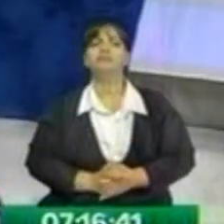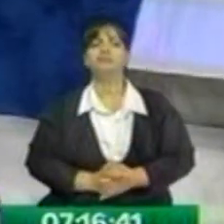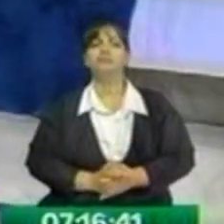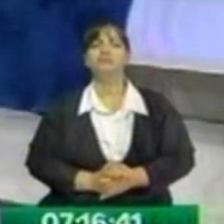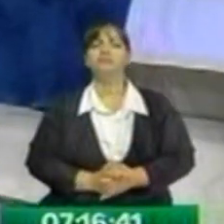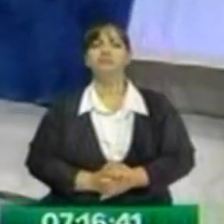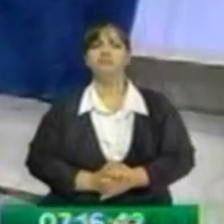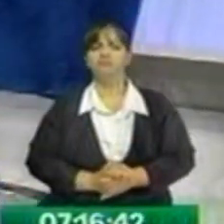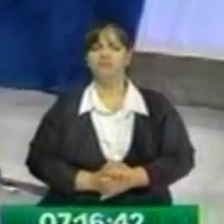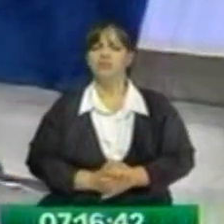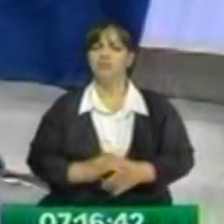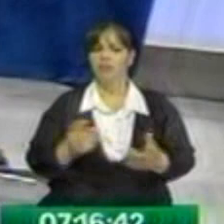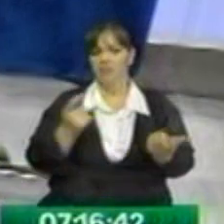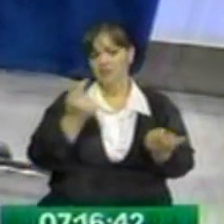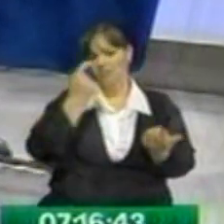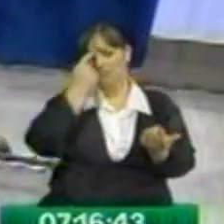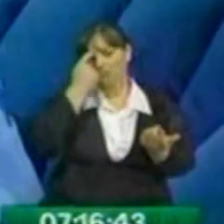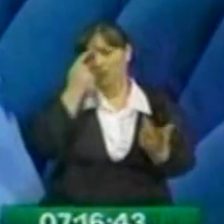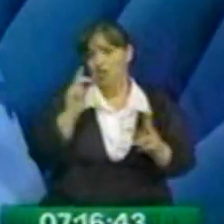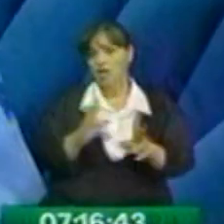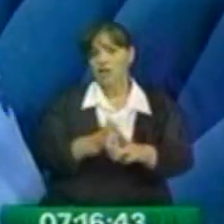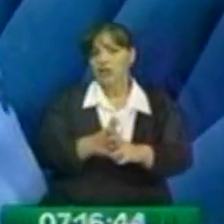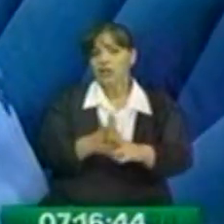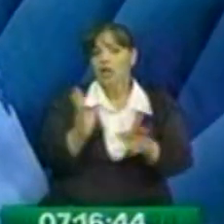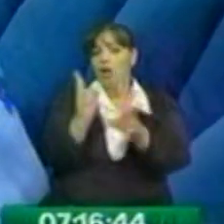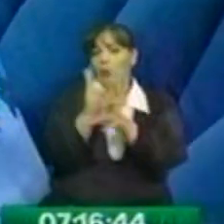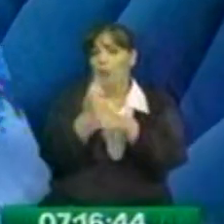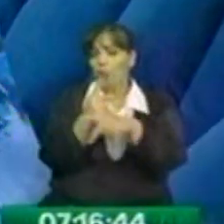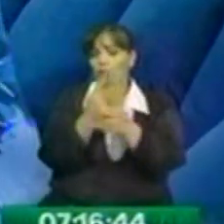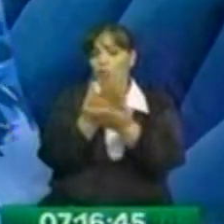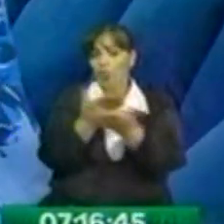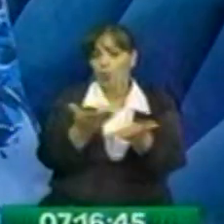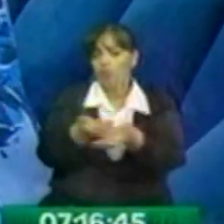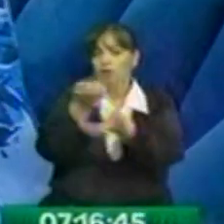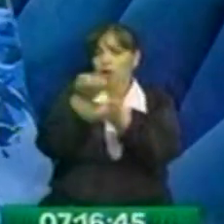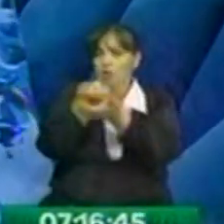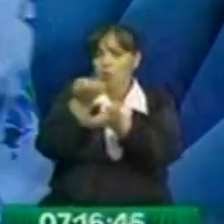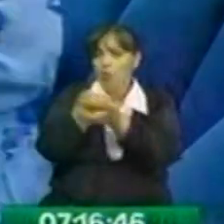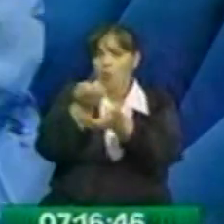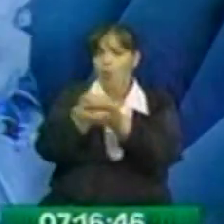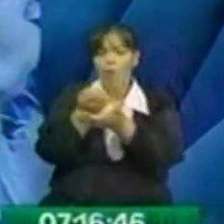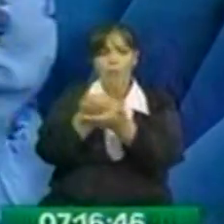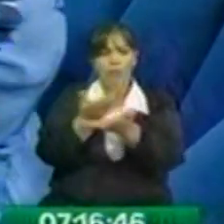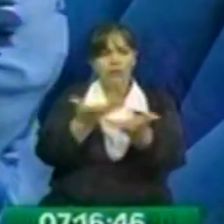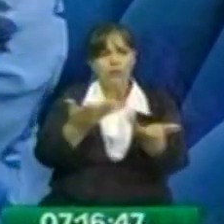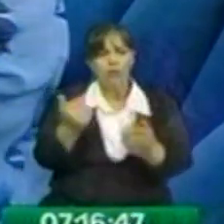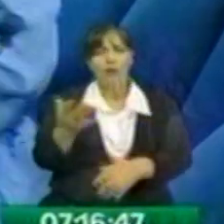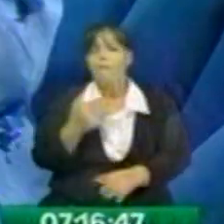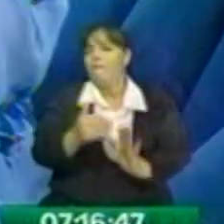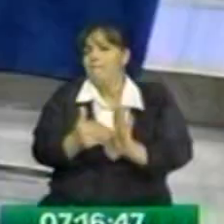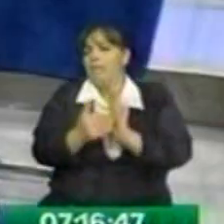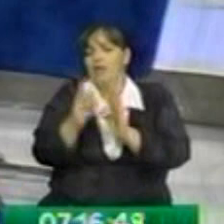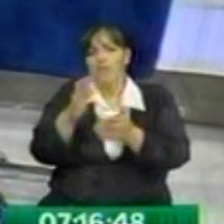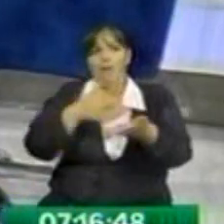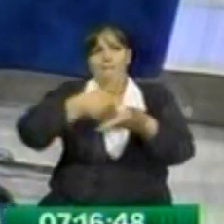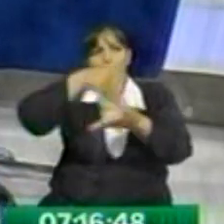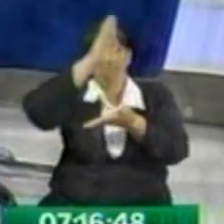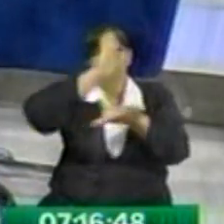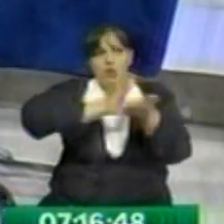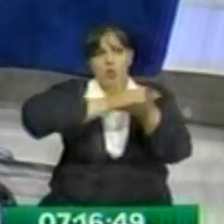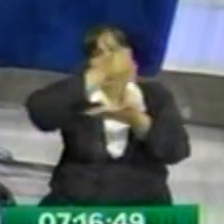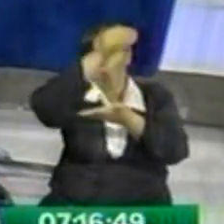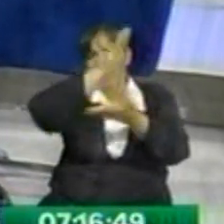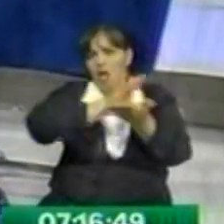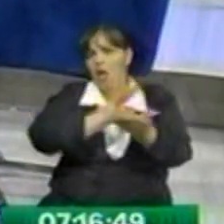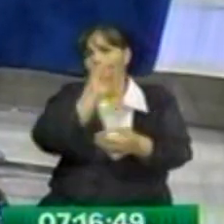de todos aquellos productos o artículos que eran muy indispensables y necesarios para ellos. Pero entiendo que aquello ha terminado y